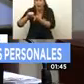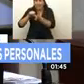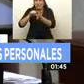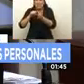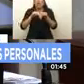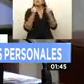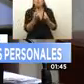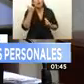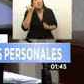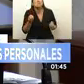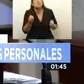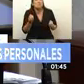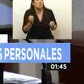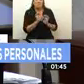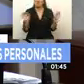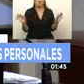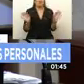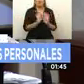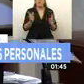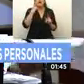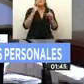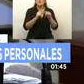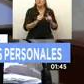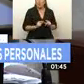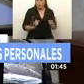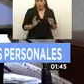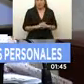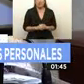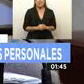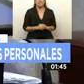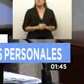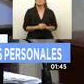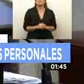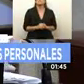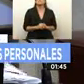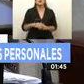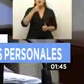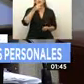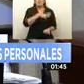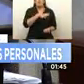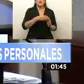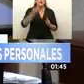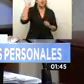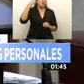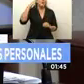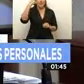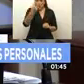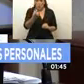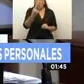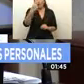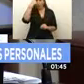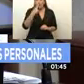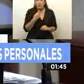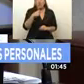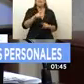dio resultado Algunos números Algunos números Portugal en 1999 ley de